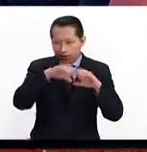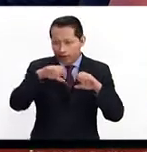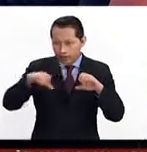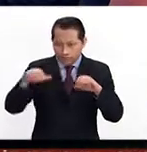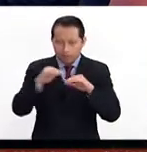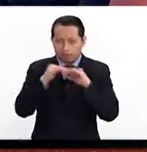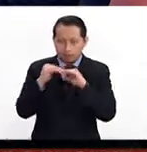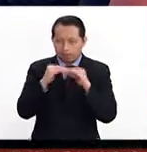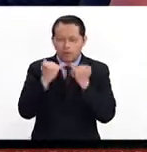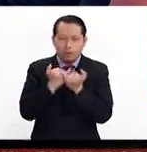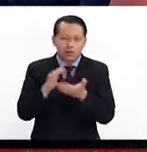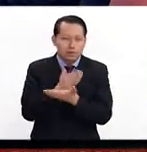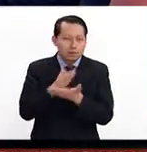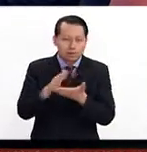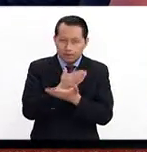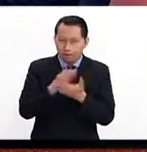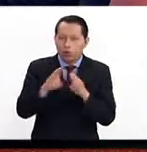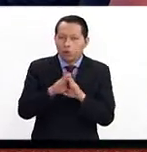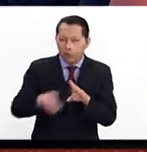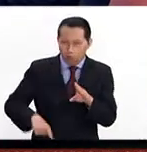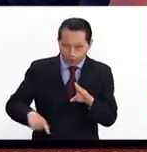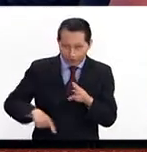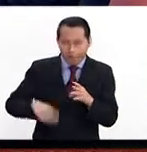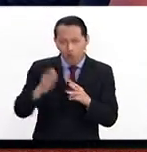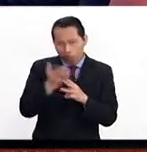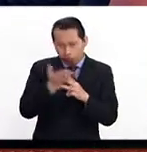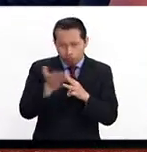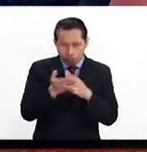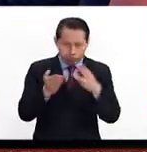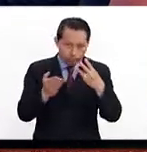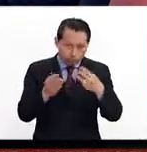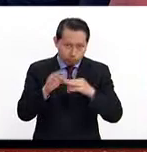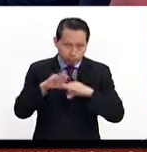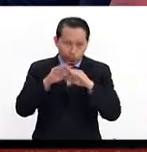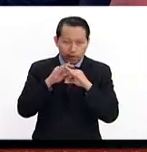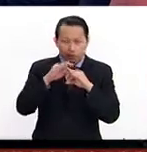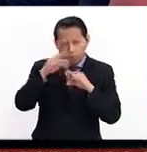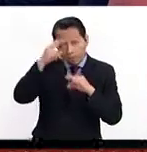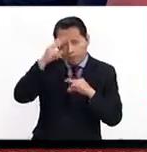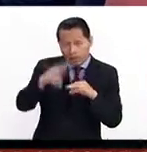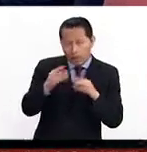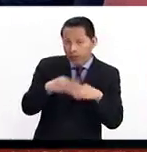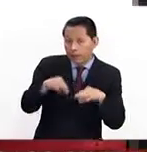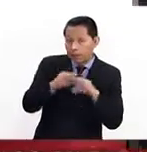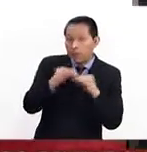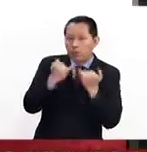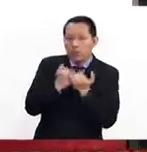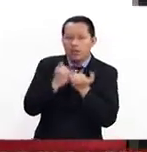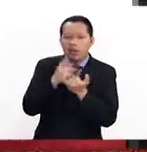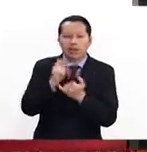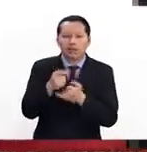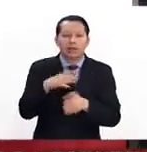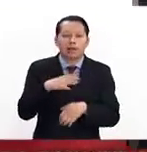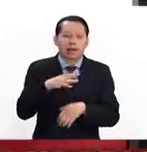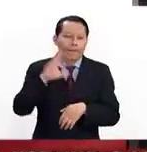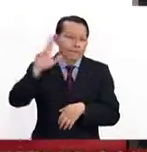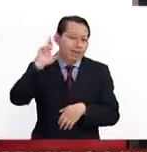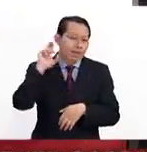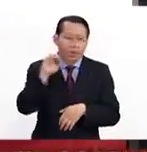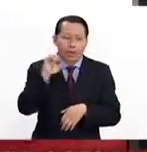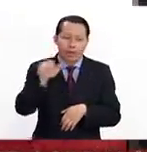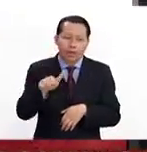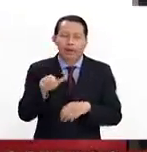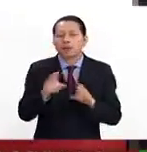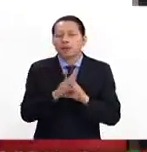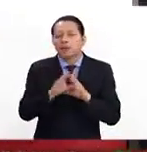la separación de poderes, ¿no? Entonces yo creo que México ha jugado un papel importante, lo vimos también en la sesión del martes en la OEA, donde